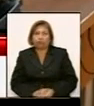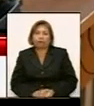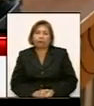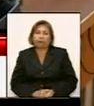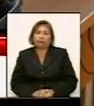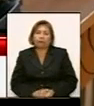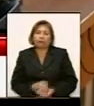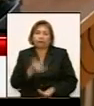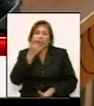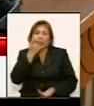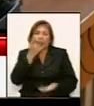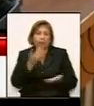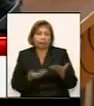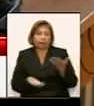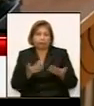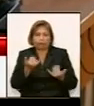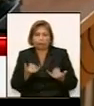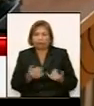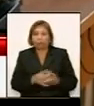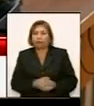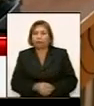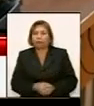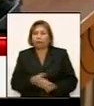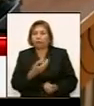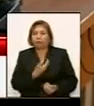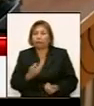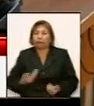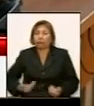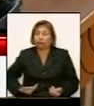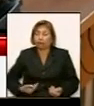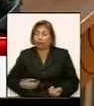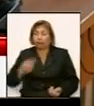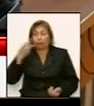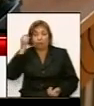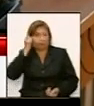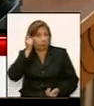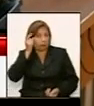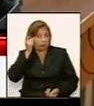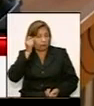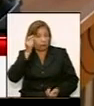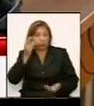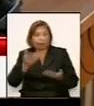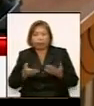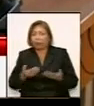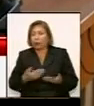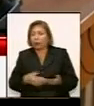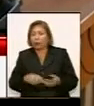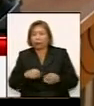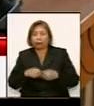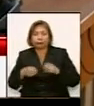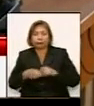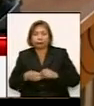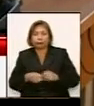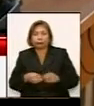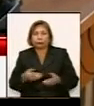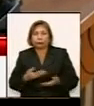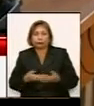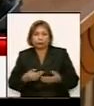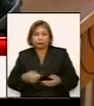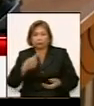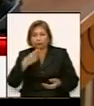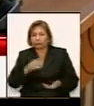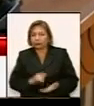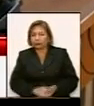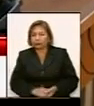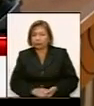lo que está pasando hoy, sabemos que el Estado tiene una intención por entender mejor el problema, por generar recursos y mecanismos de denuncia